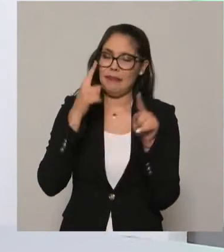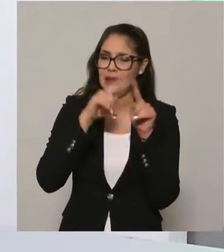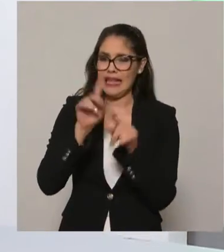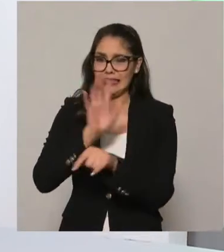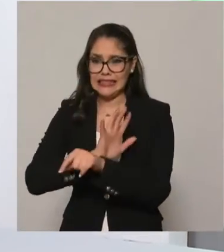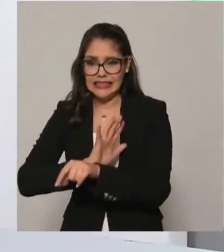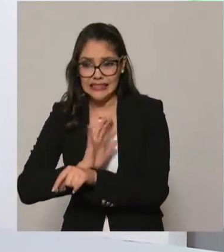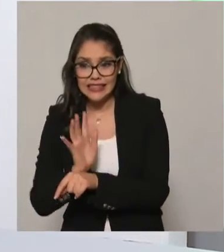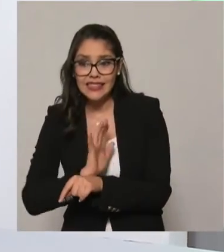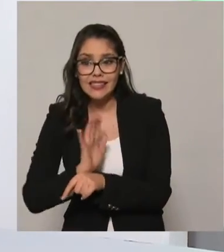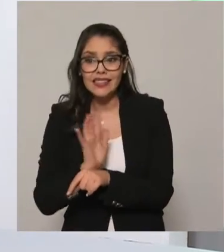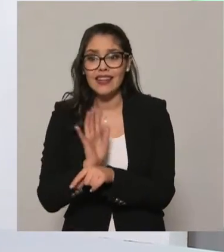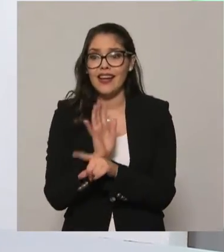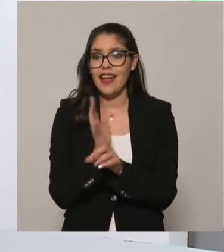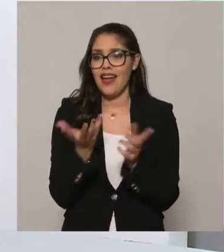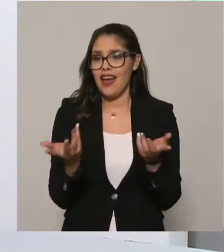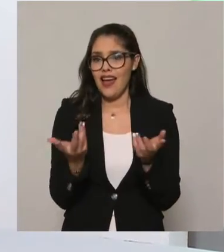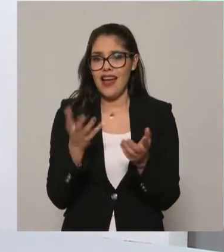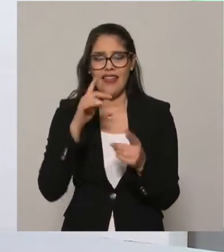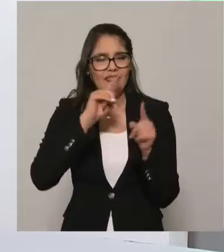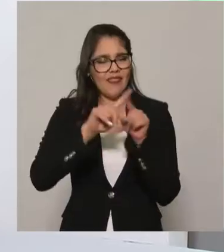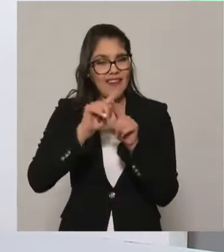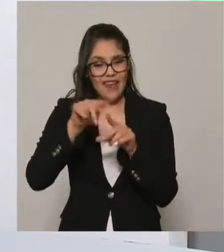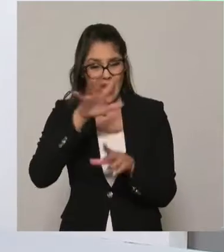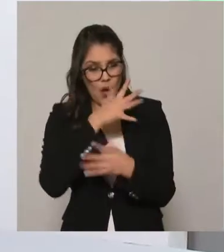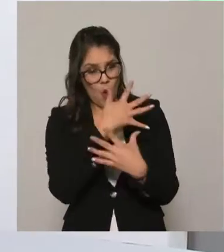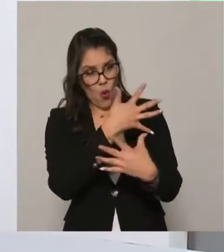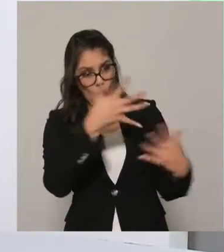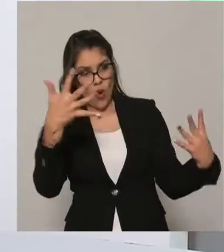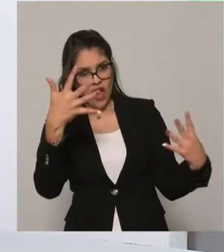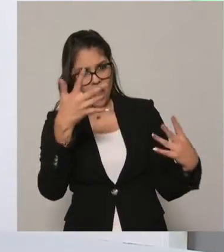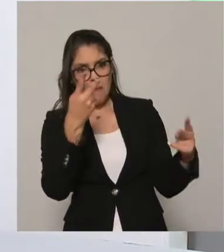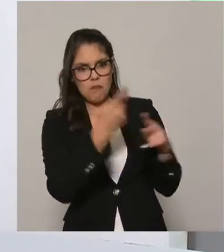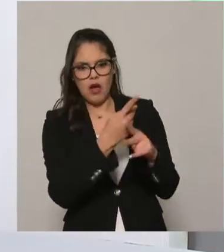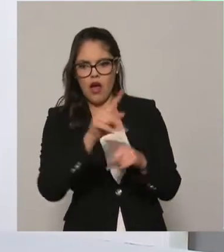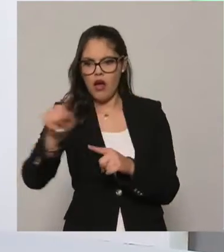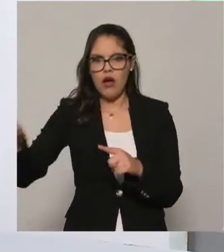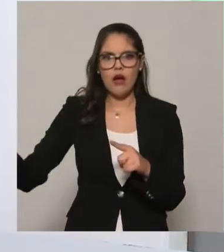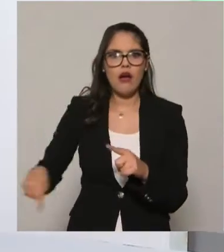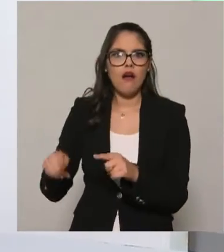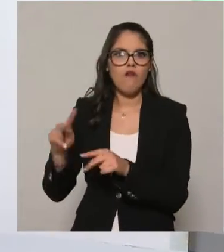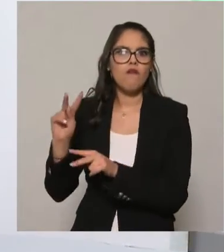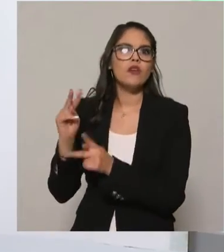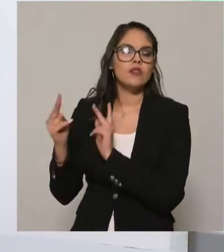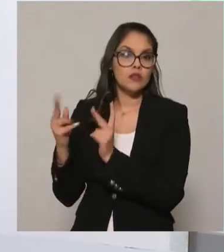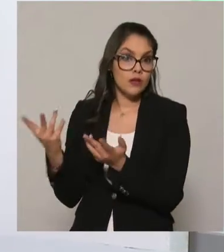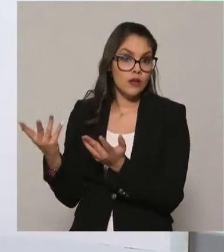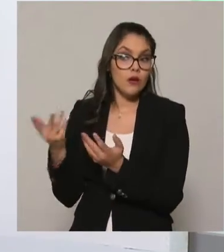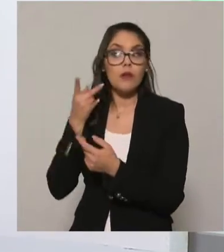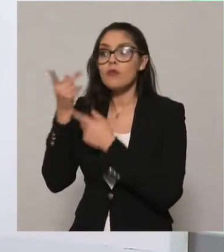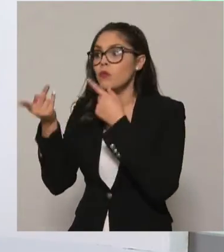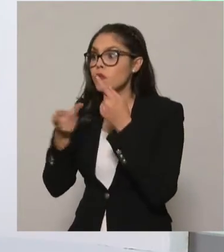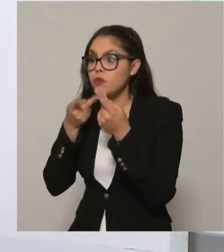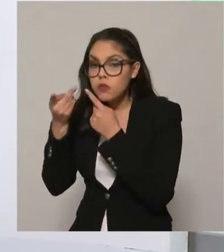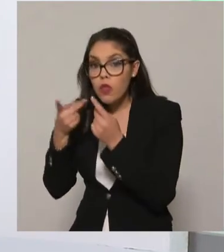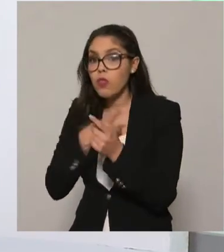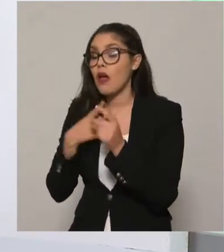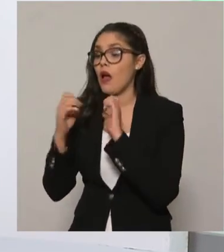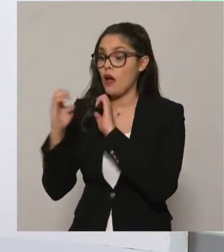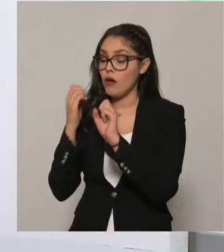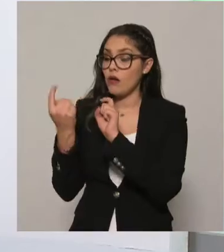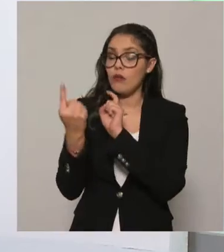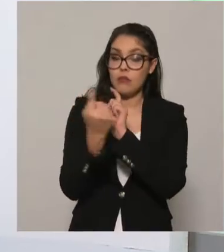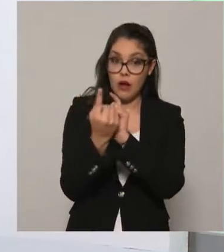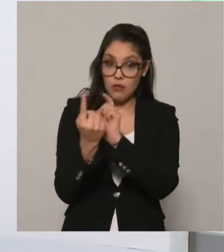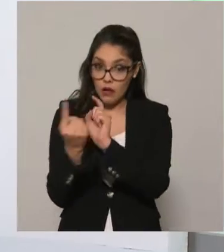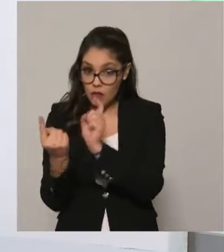cines, hasta torres de departamentos. Ahí tendrá que haber una consulta vecinal, tendrá que haber entrevistas con los